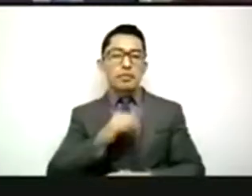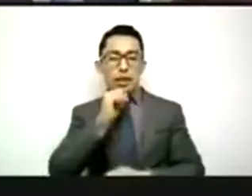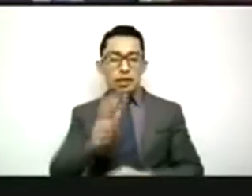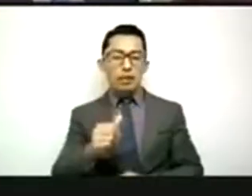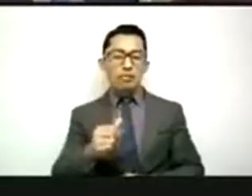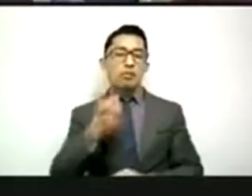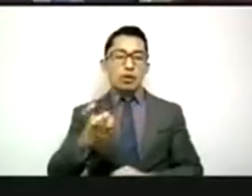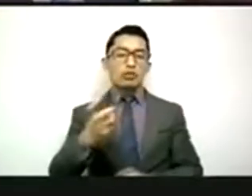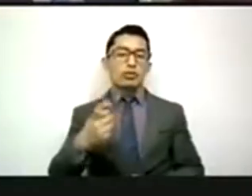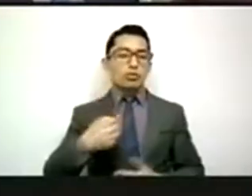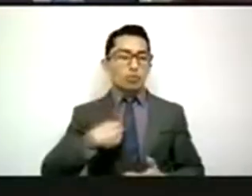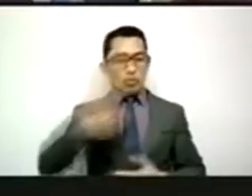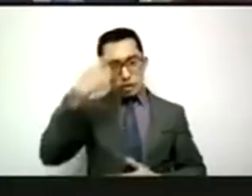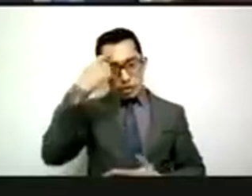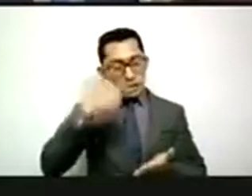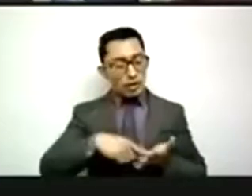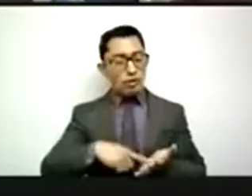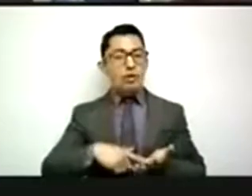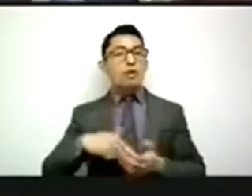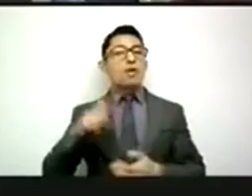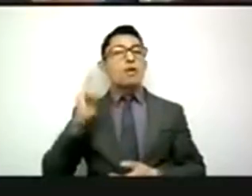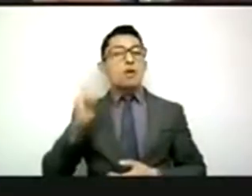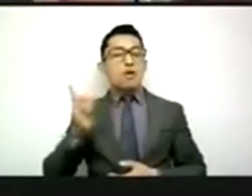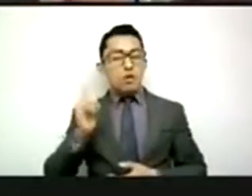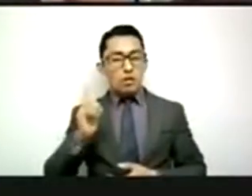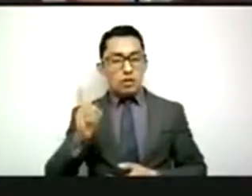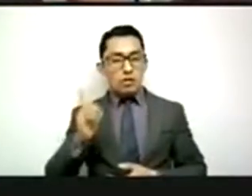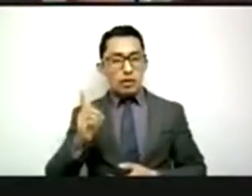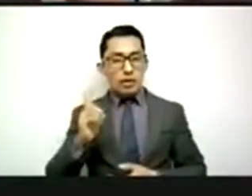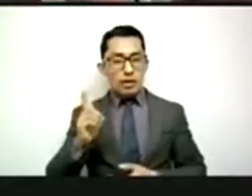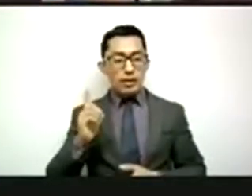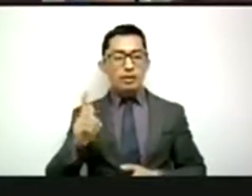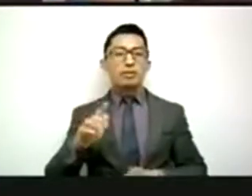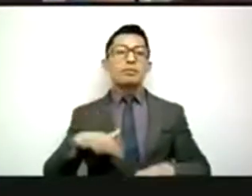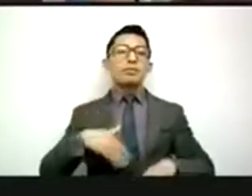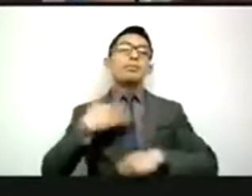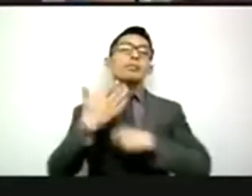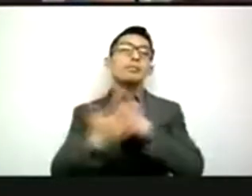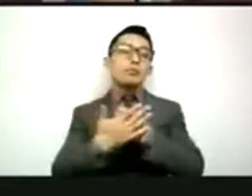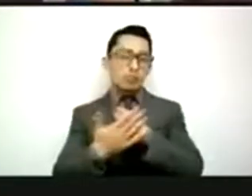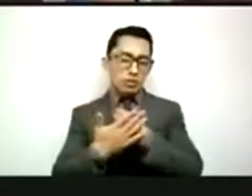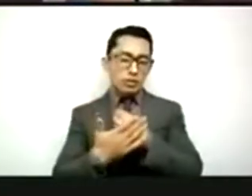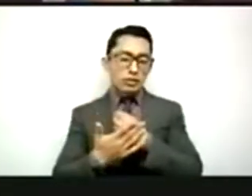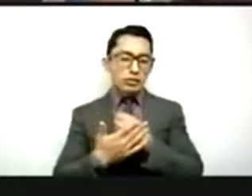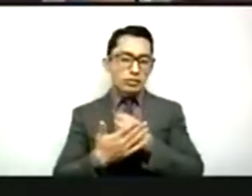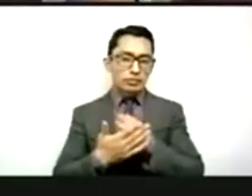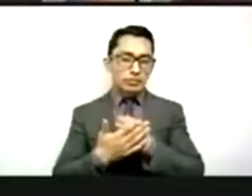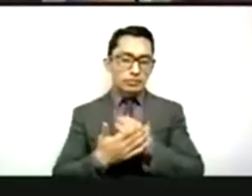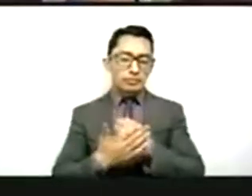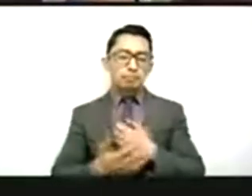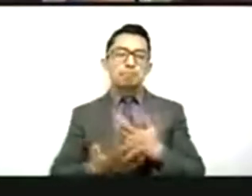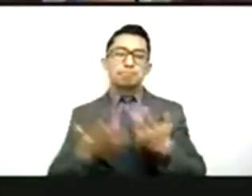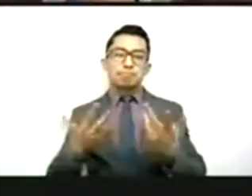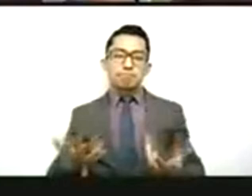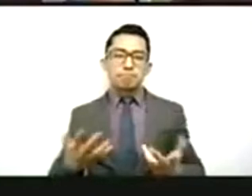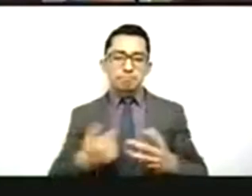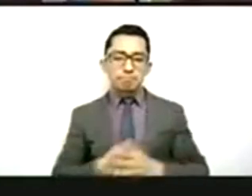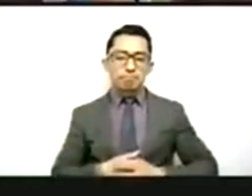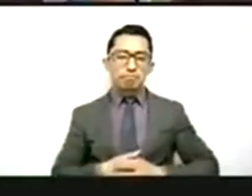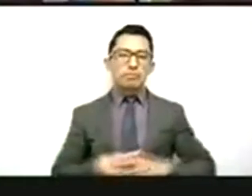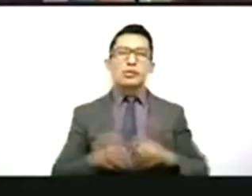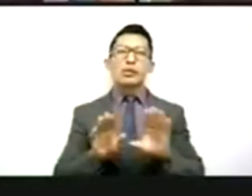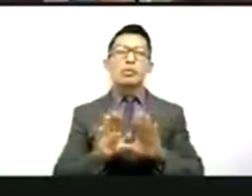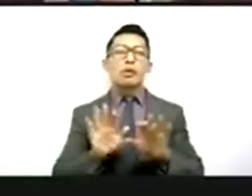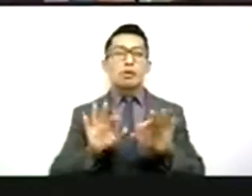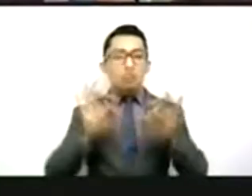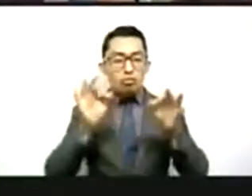parece que ojalá lleguemos a que en algún momento esta manera de, porque no hay mecanismo,